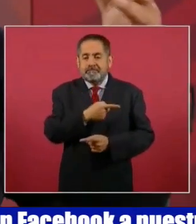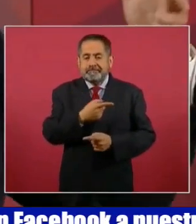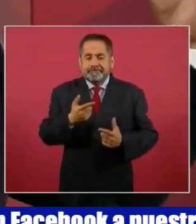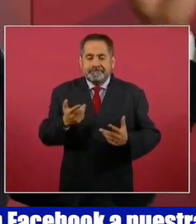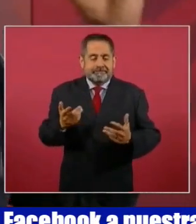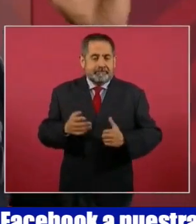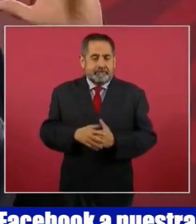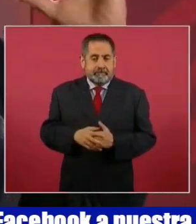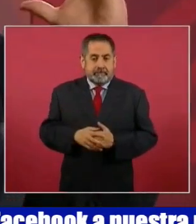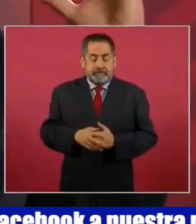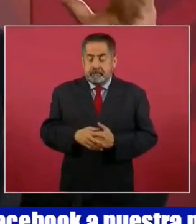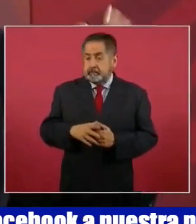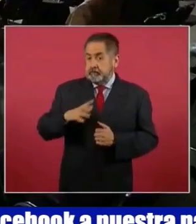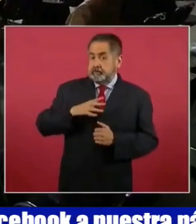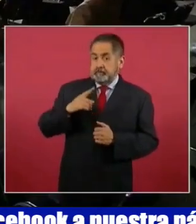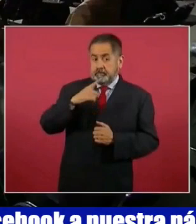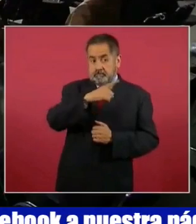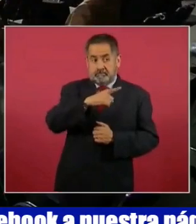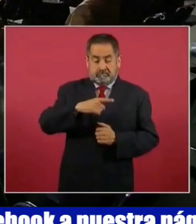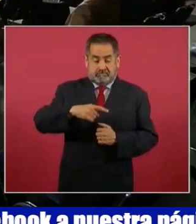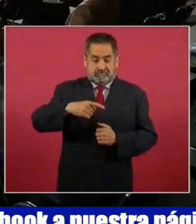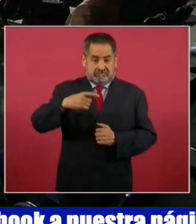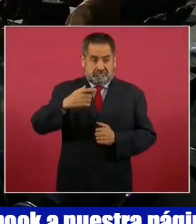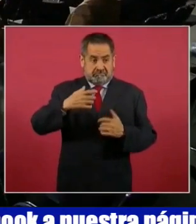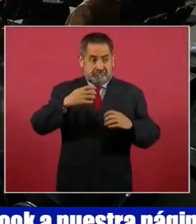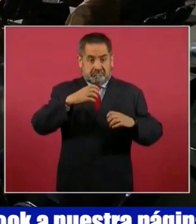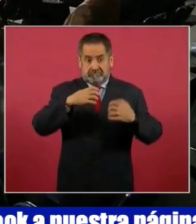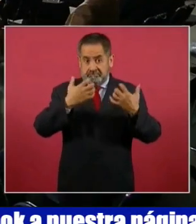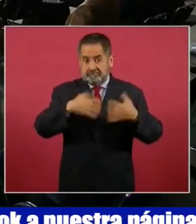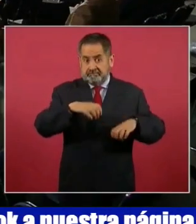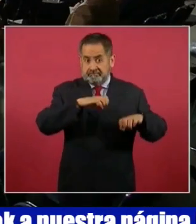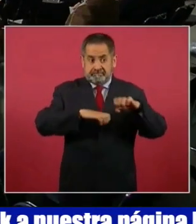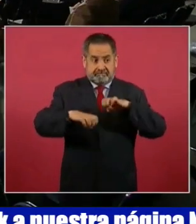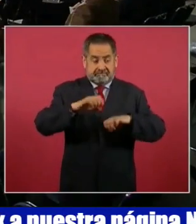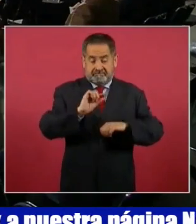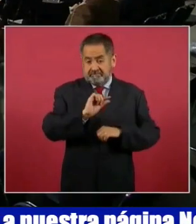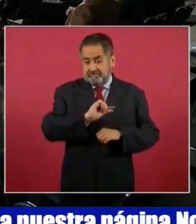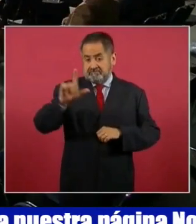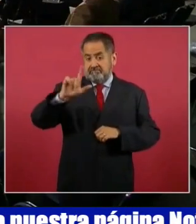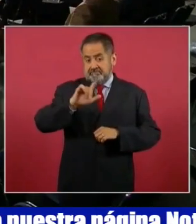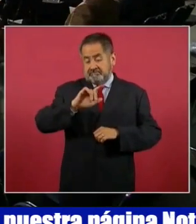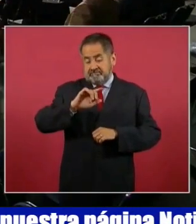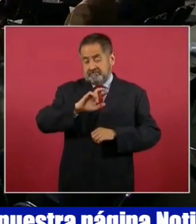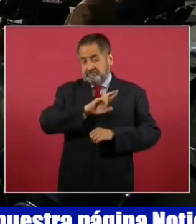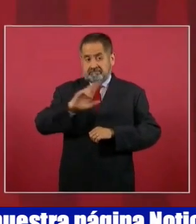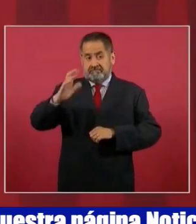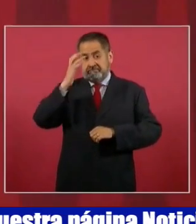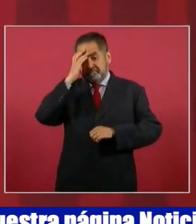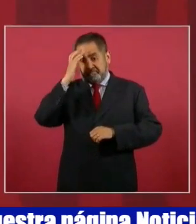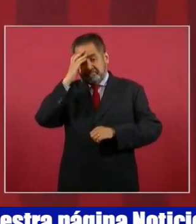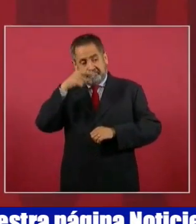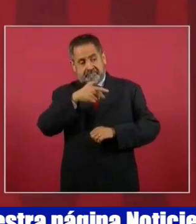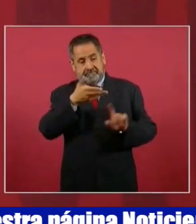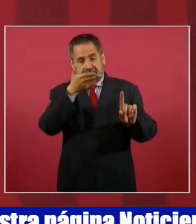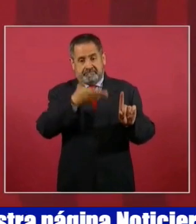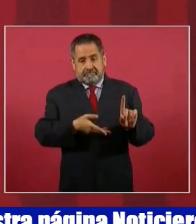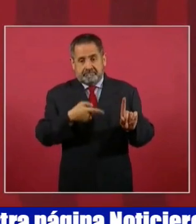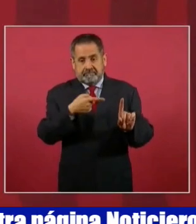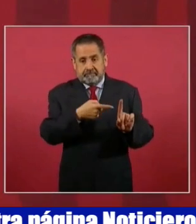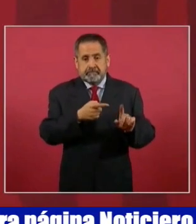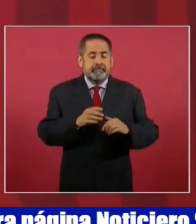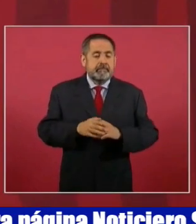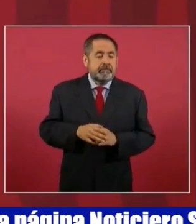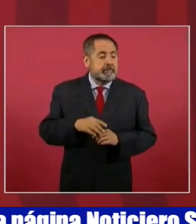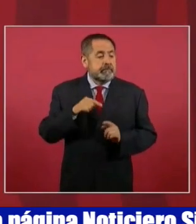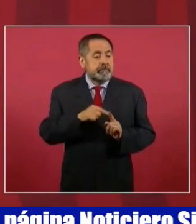Uno de los empresarios más famosos de ahí, de esa región, le